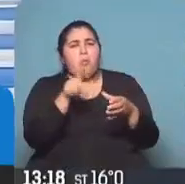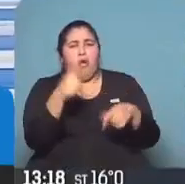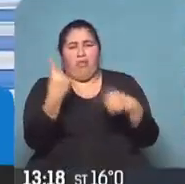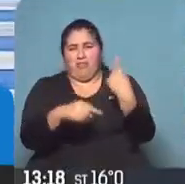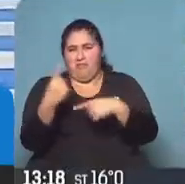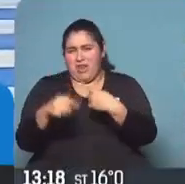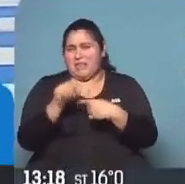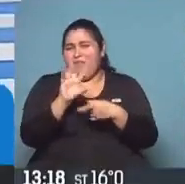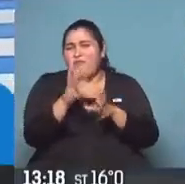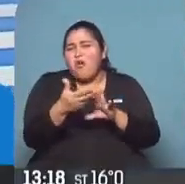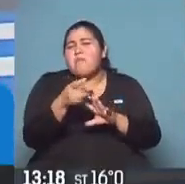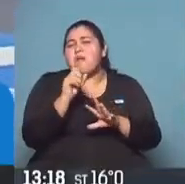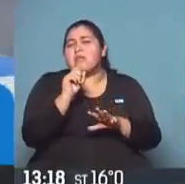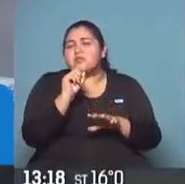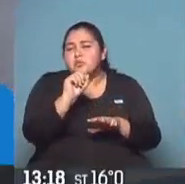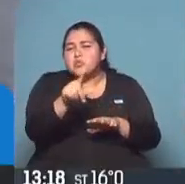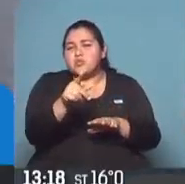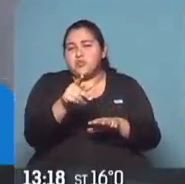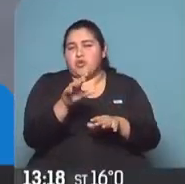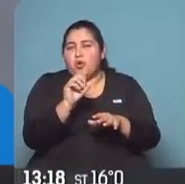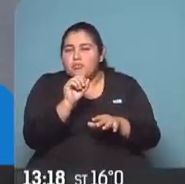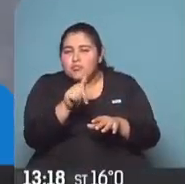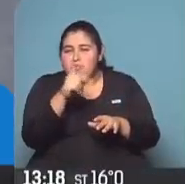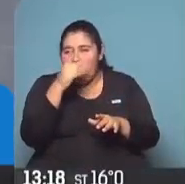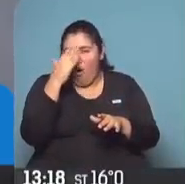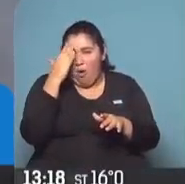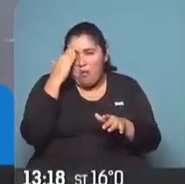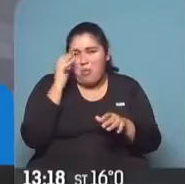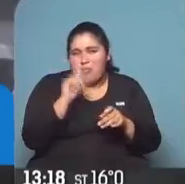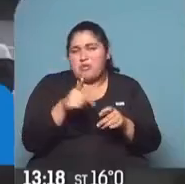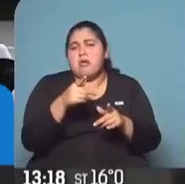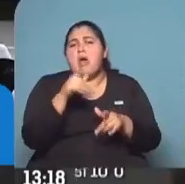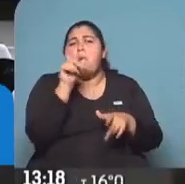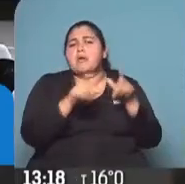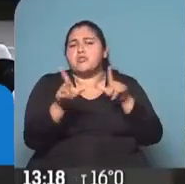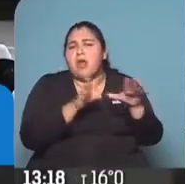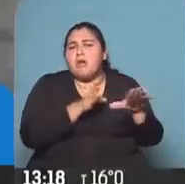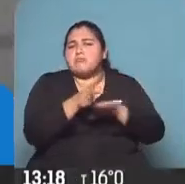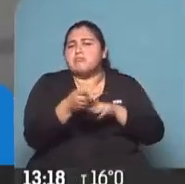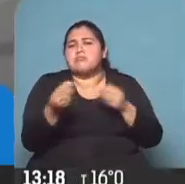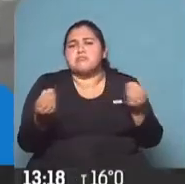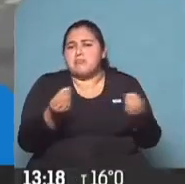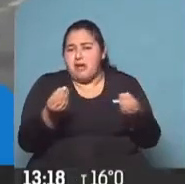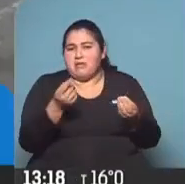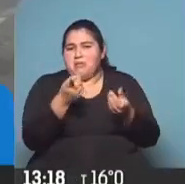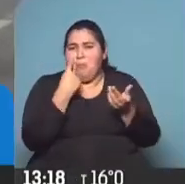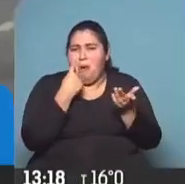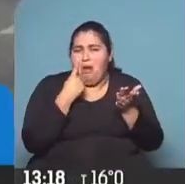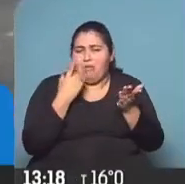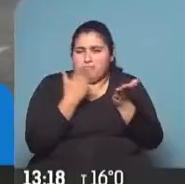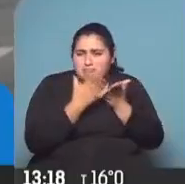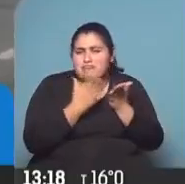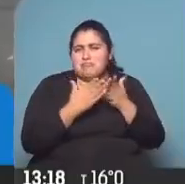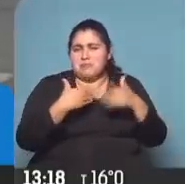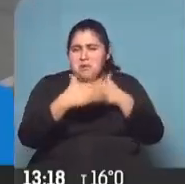formativas de un estilo que ella egresan oficiales capaces de ser ejemplo para sus subordinados de